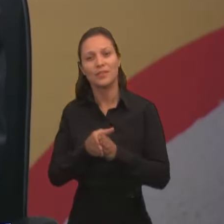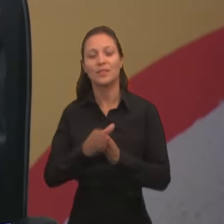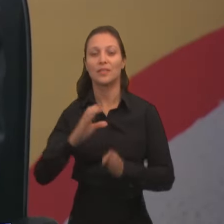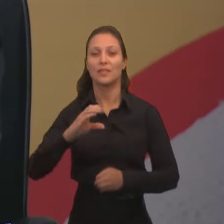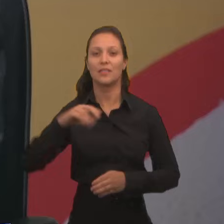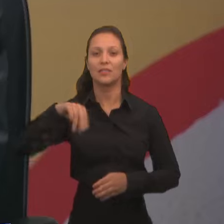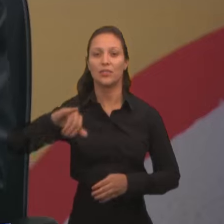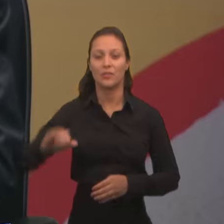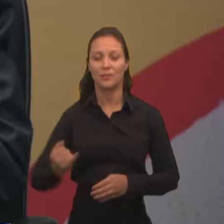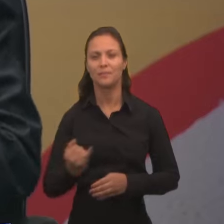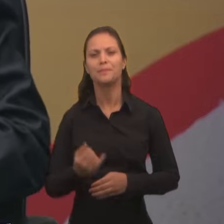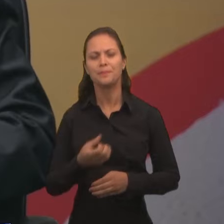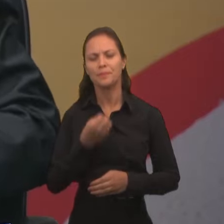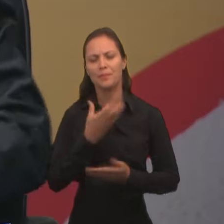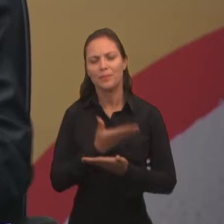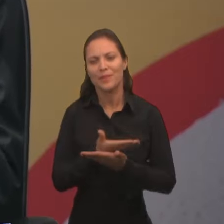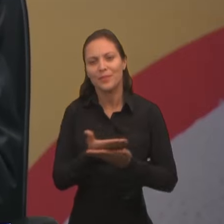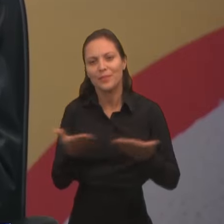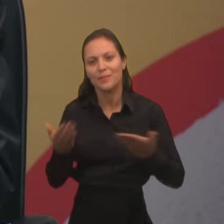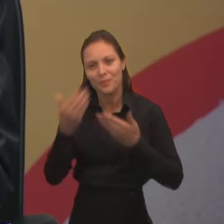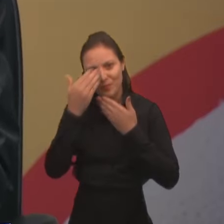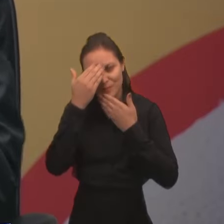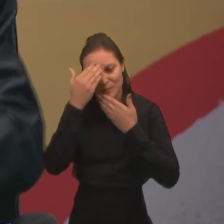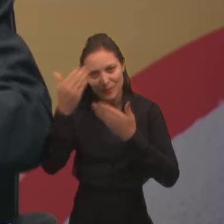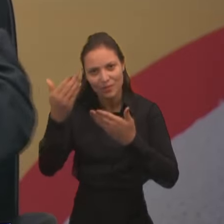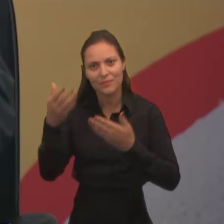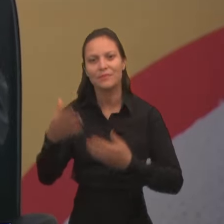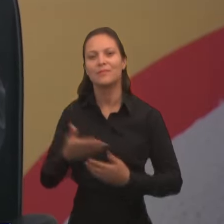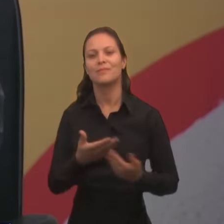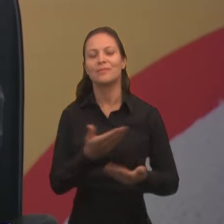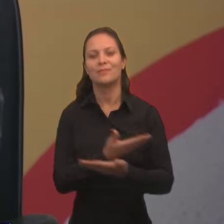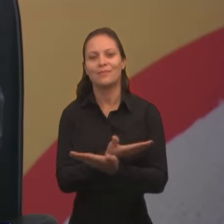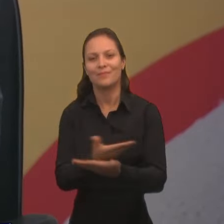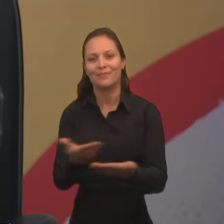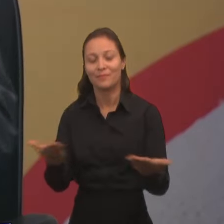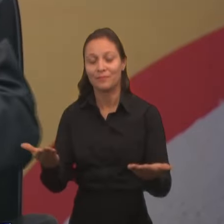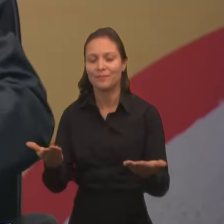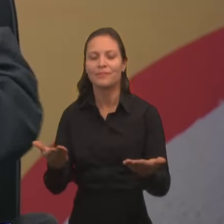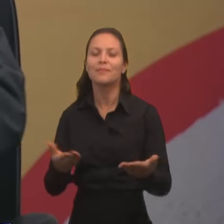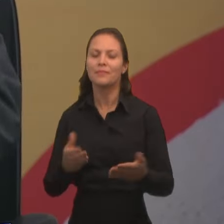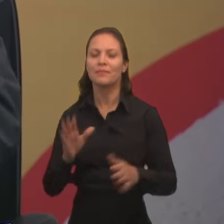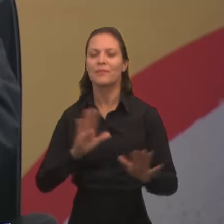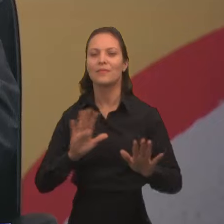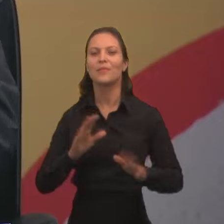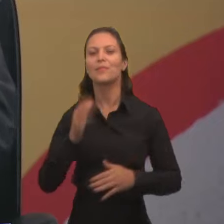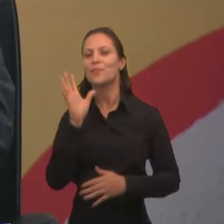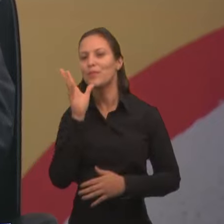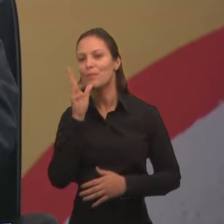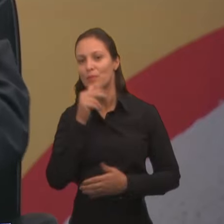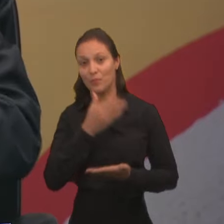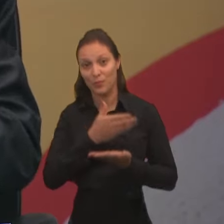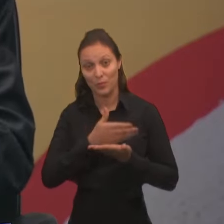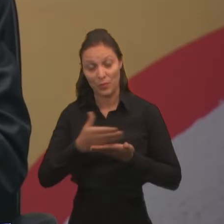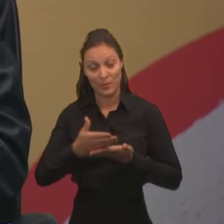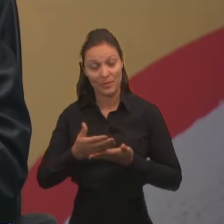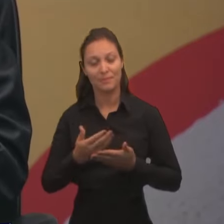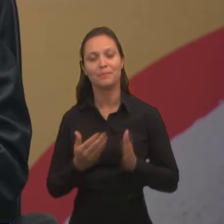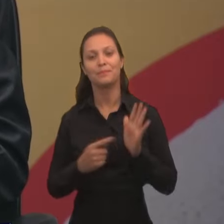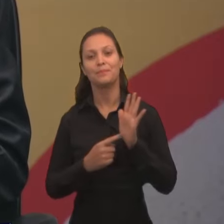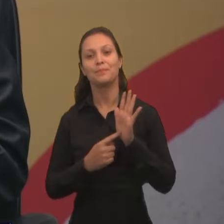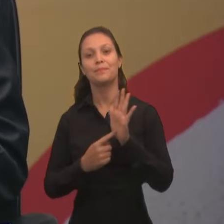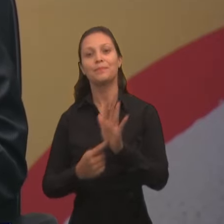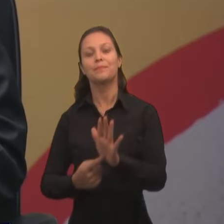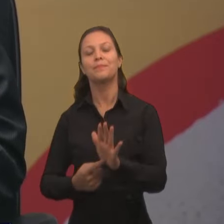Pablo Barreto, todos bienvenidos, los quiero saludar a todos los presentes. Y sin más demoras,